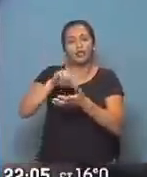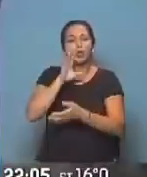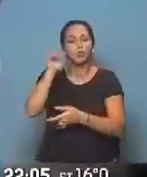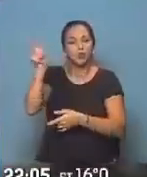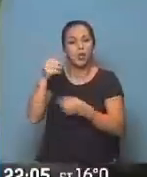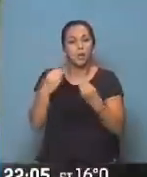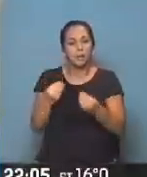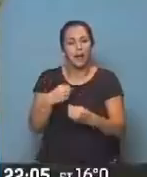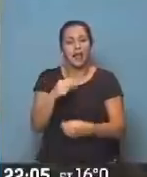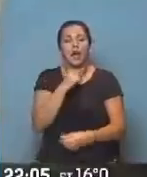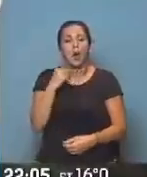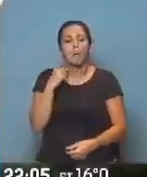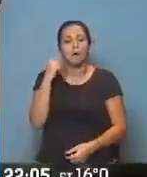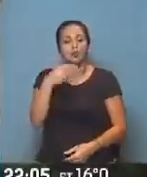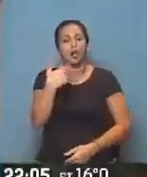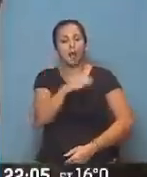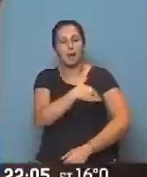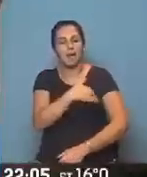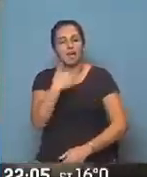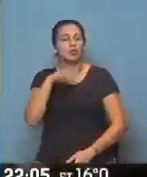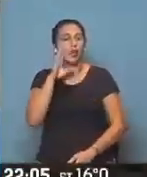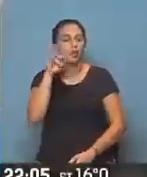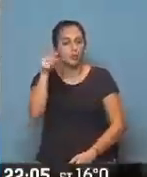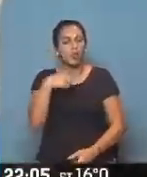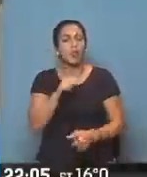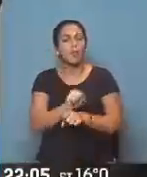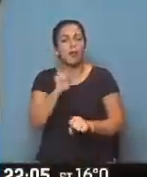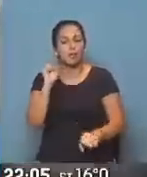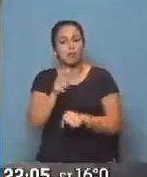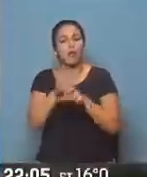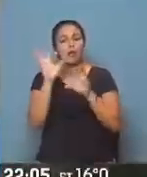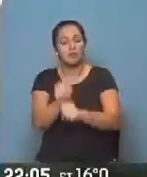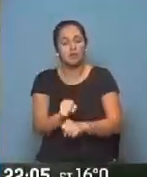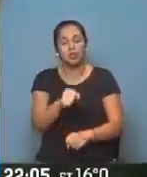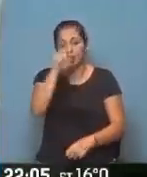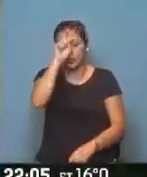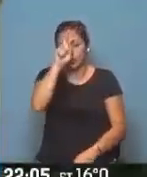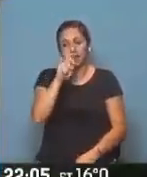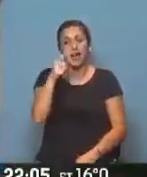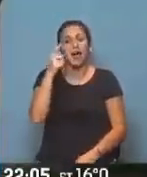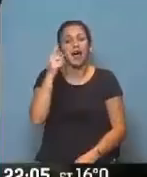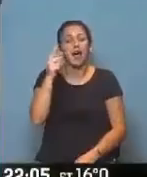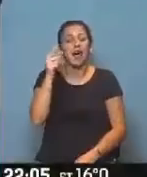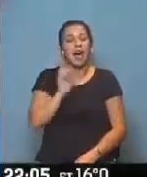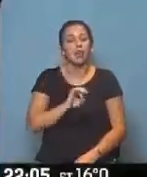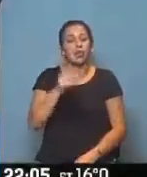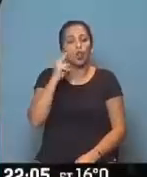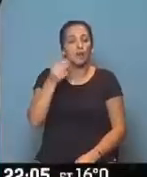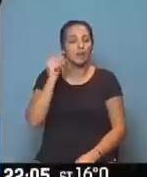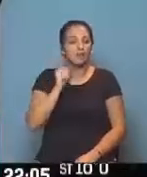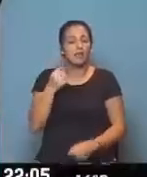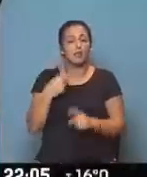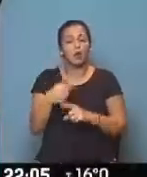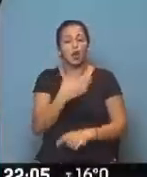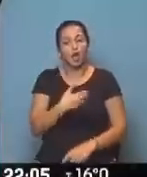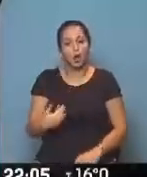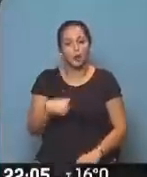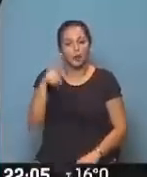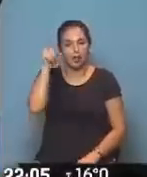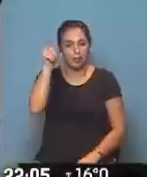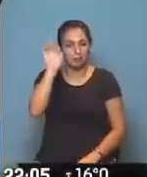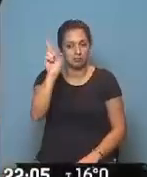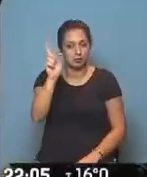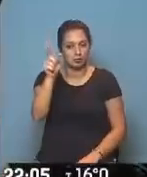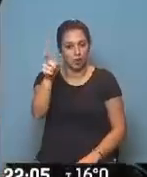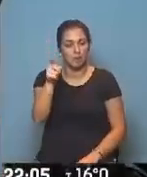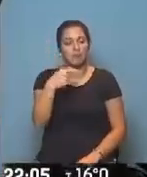del pastor evangélico norteamericano Andrew Brunson, detenido en Turquía desde 2016 por el gobierno de Recep Tayyip Erdogan,